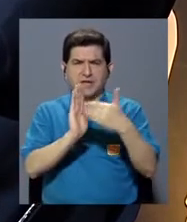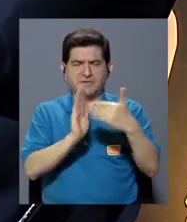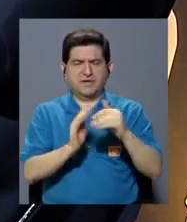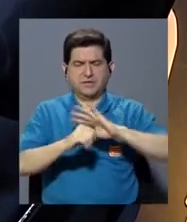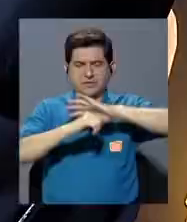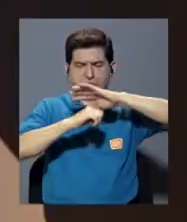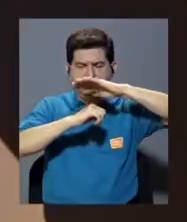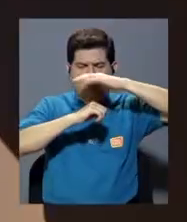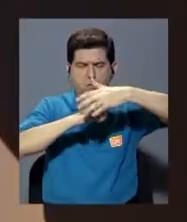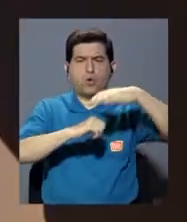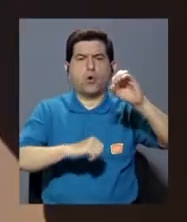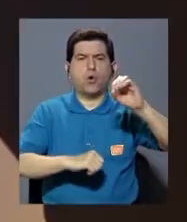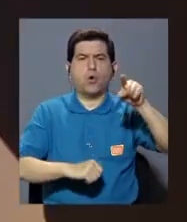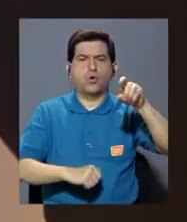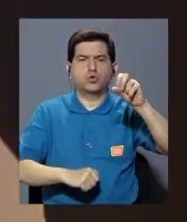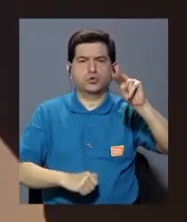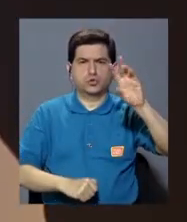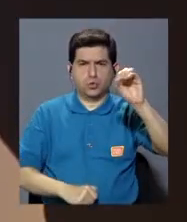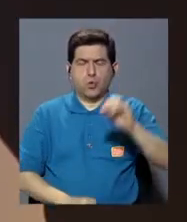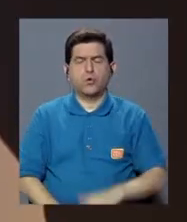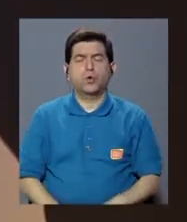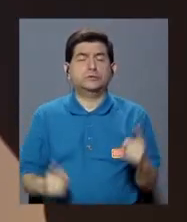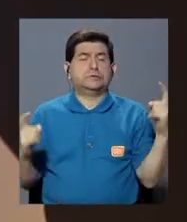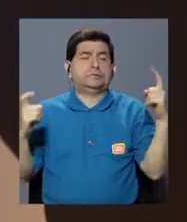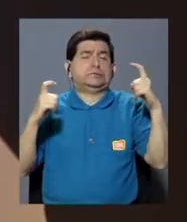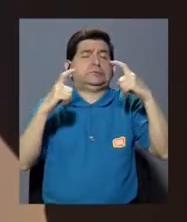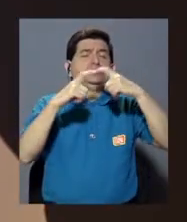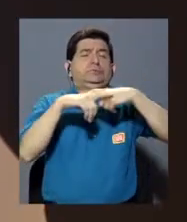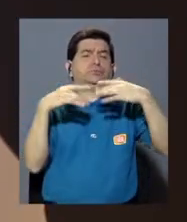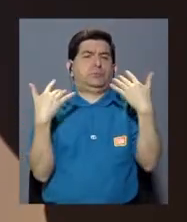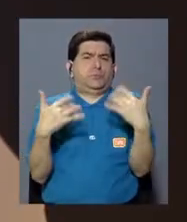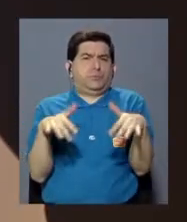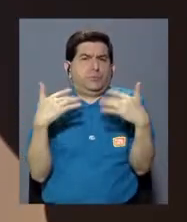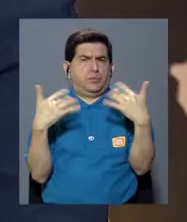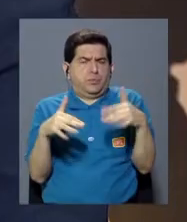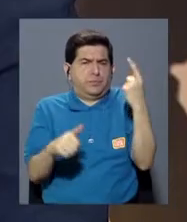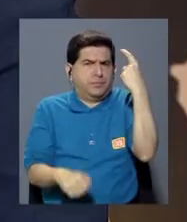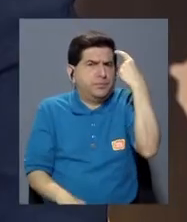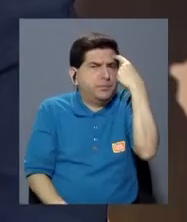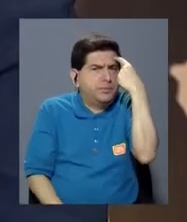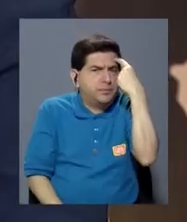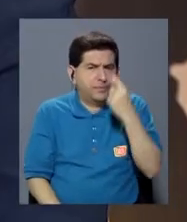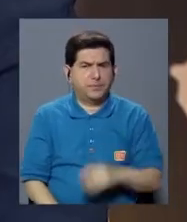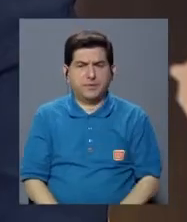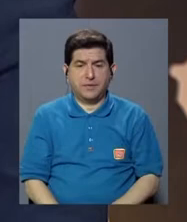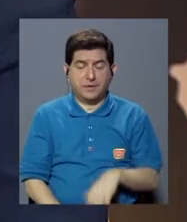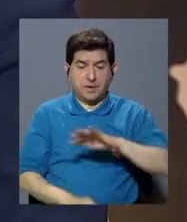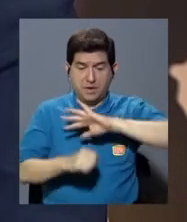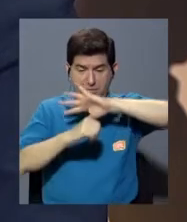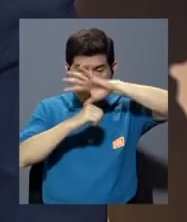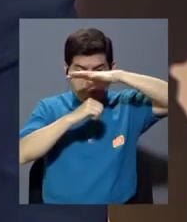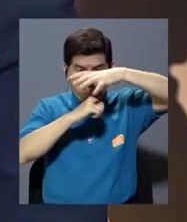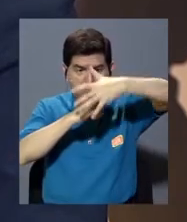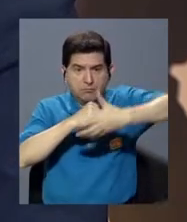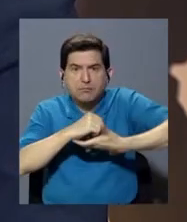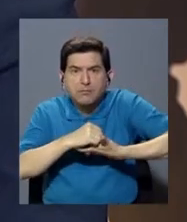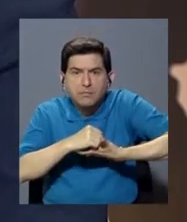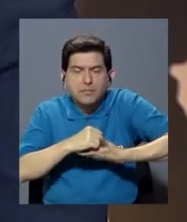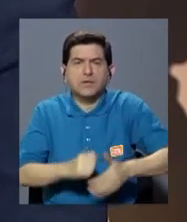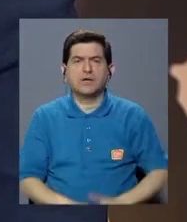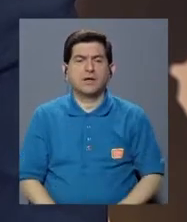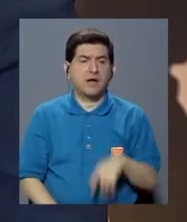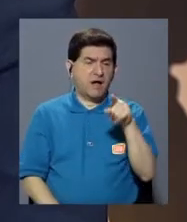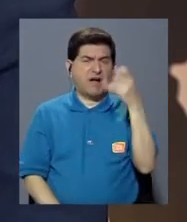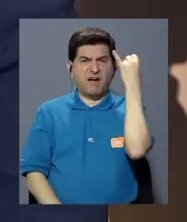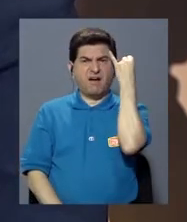ozono es verdaderamente tan compleja a nivel del orbe, que efectivamente